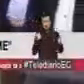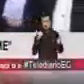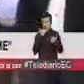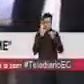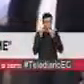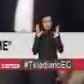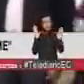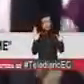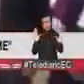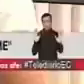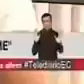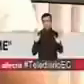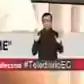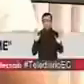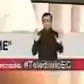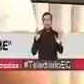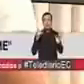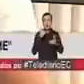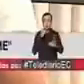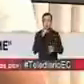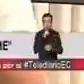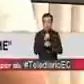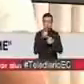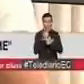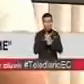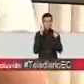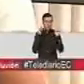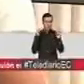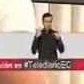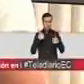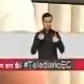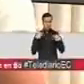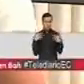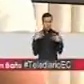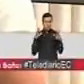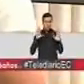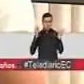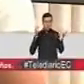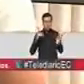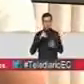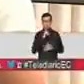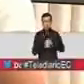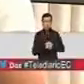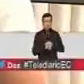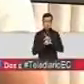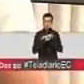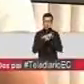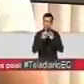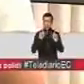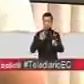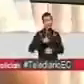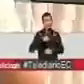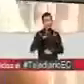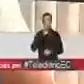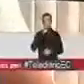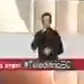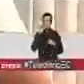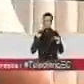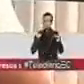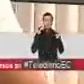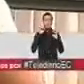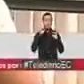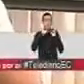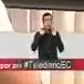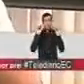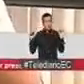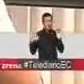y patrimonio. La verdad nos hace libres y yo no tengo nada que ocultar, yo ando con la frente bien en alto. Y pueden